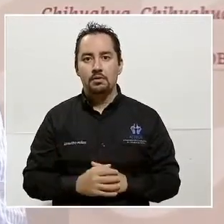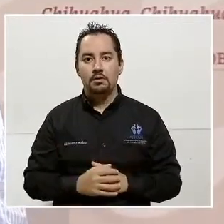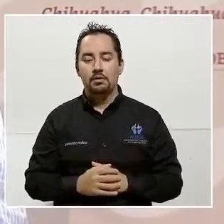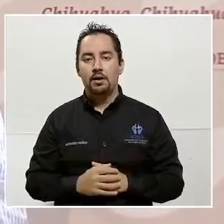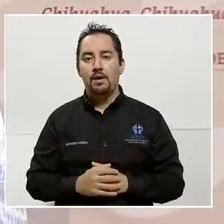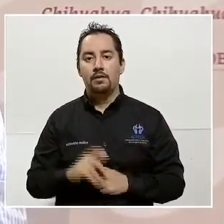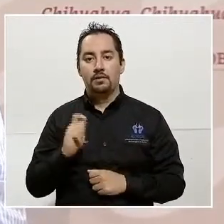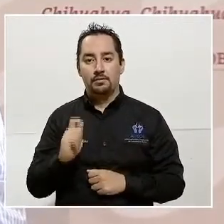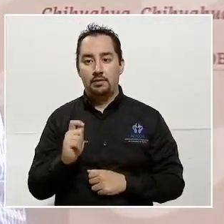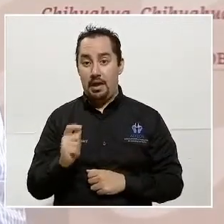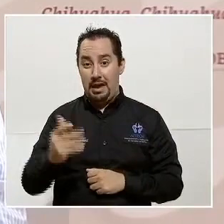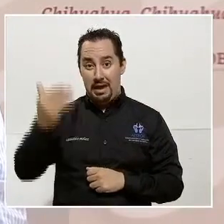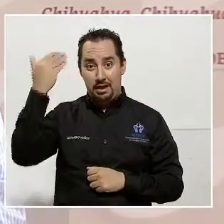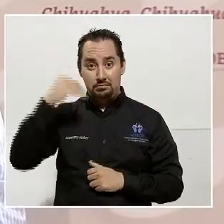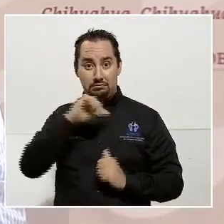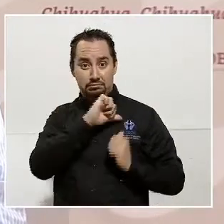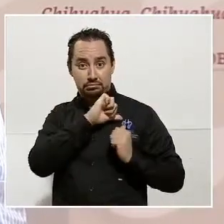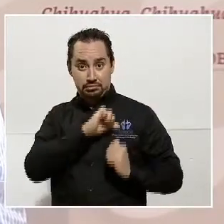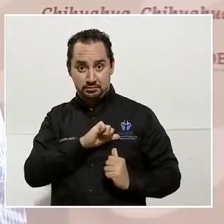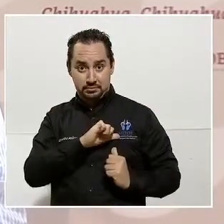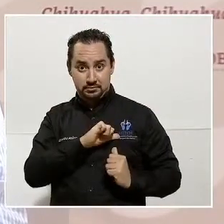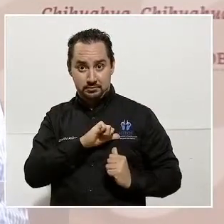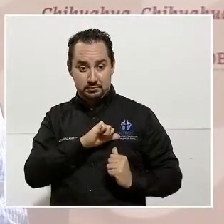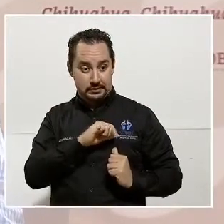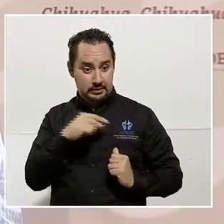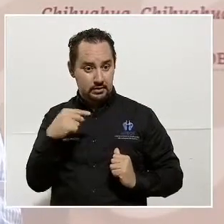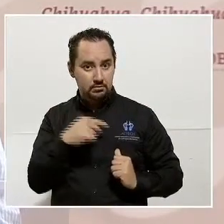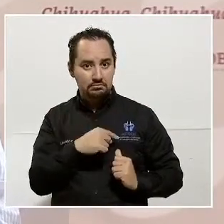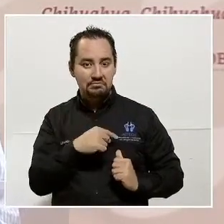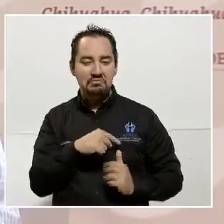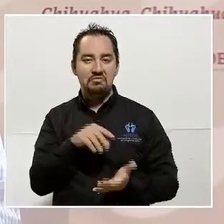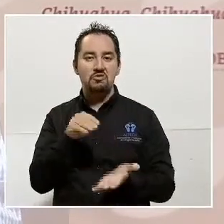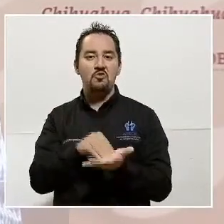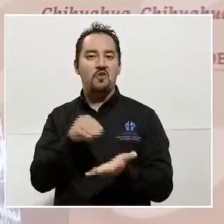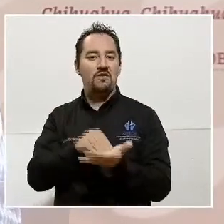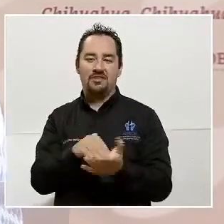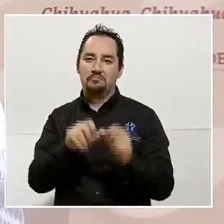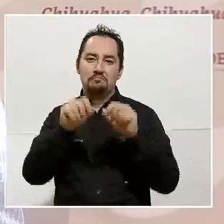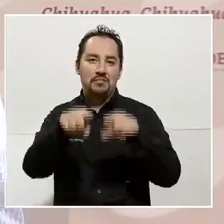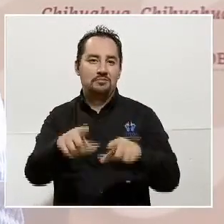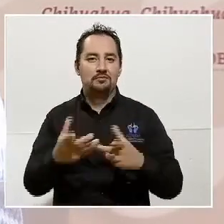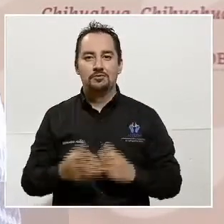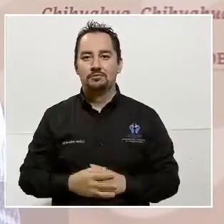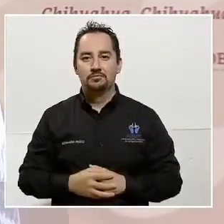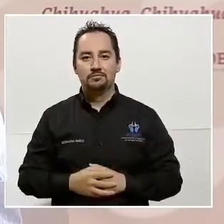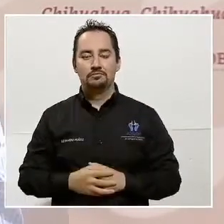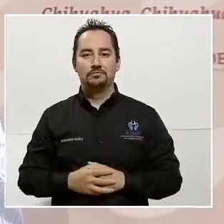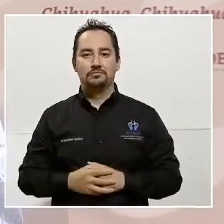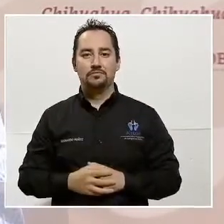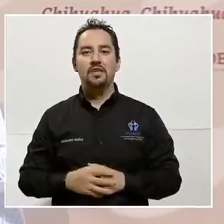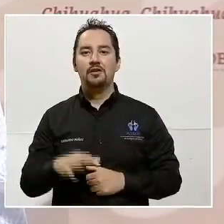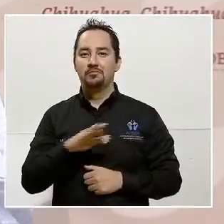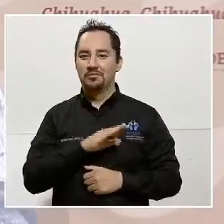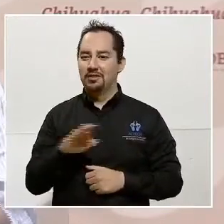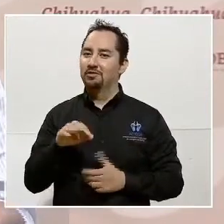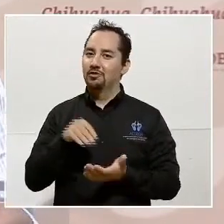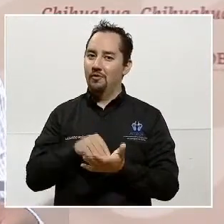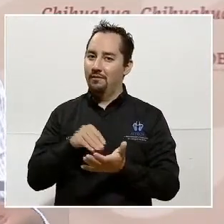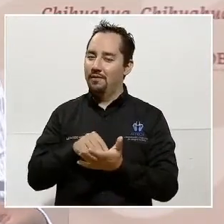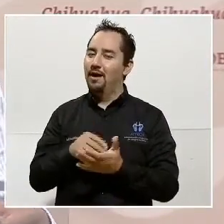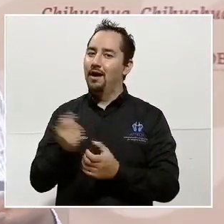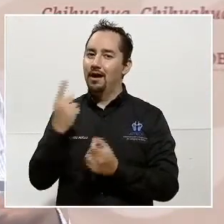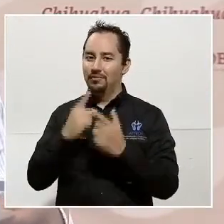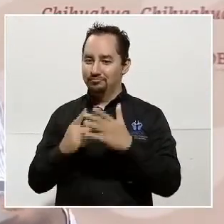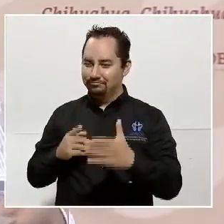enclaves autoritarios de aquellos años siguen vigentes e impondrán obstáculos